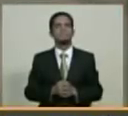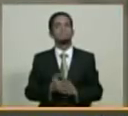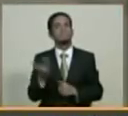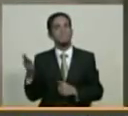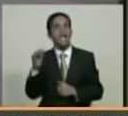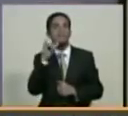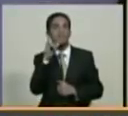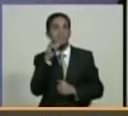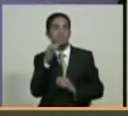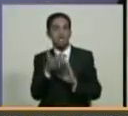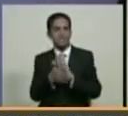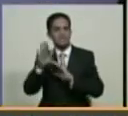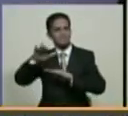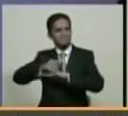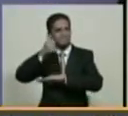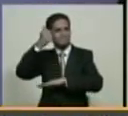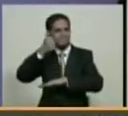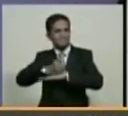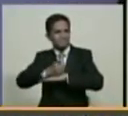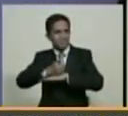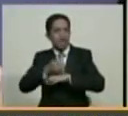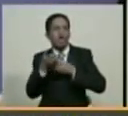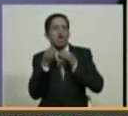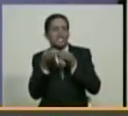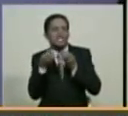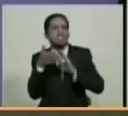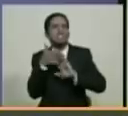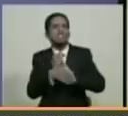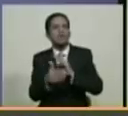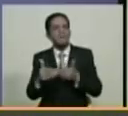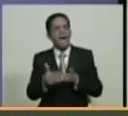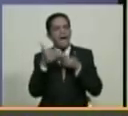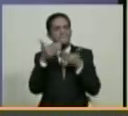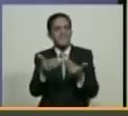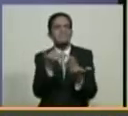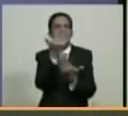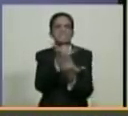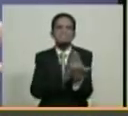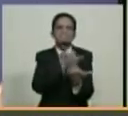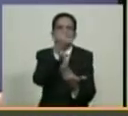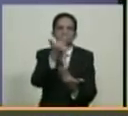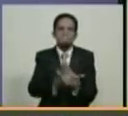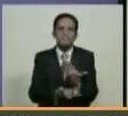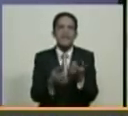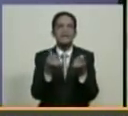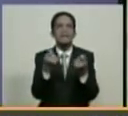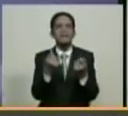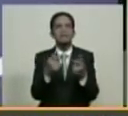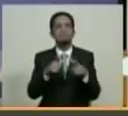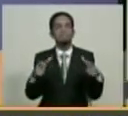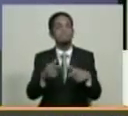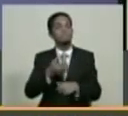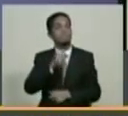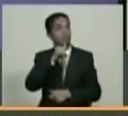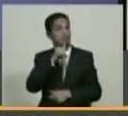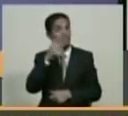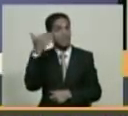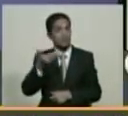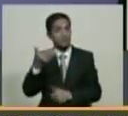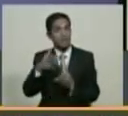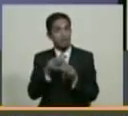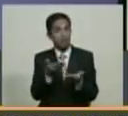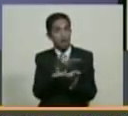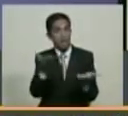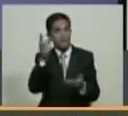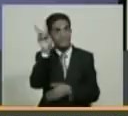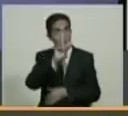de las autoridades venezolanas dando cuenta sobre lo que es el avance del plan de recuperación económica. Barry Yulimar, importantes noticias para el pueblo